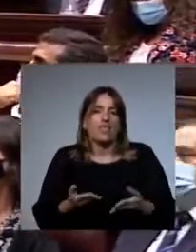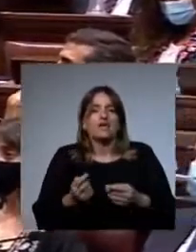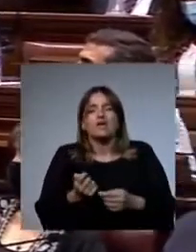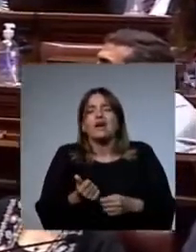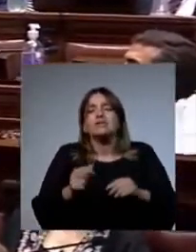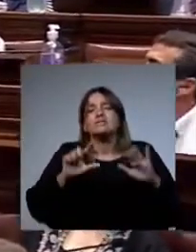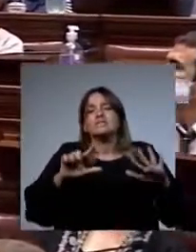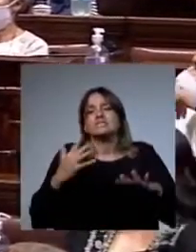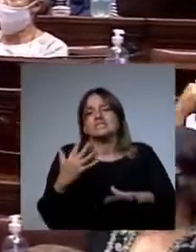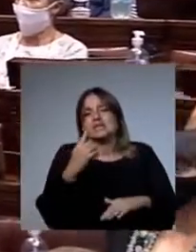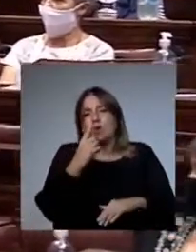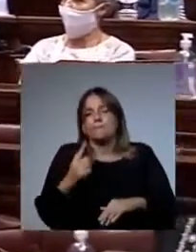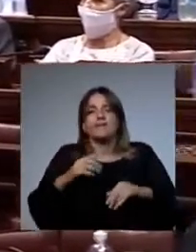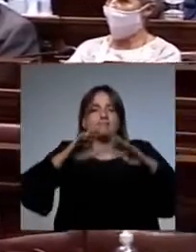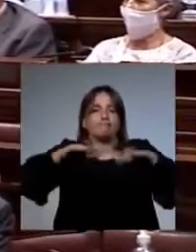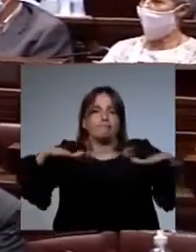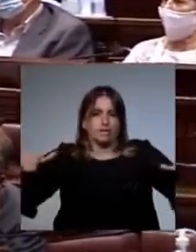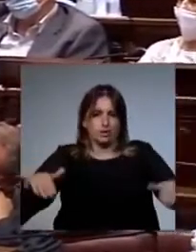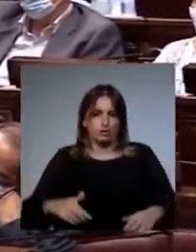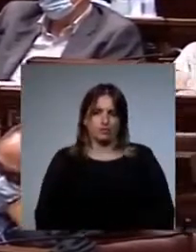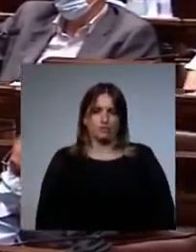casi 75.000 niños.